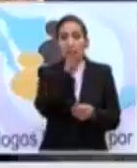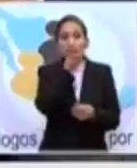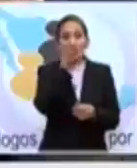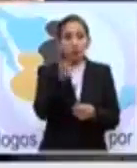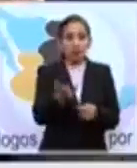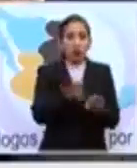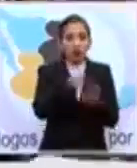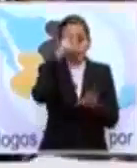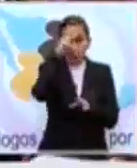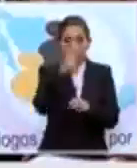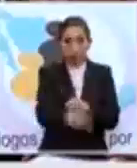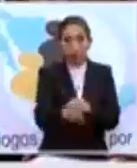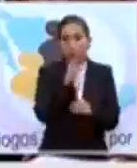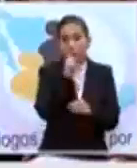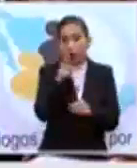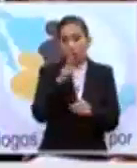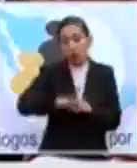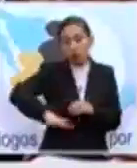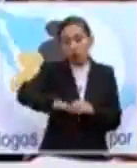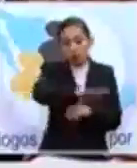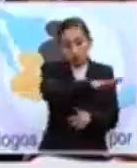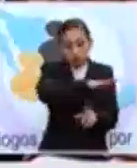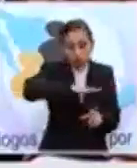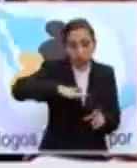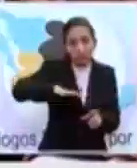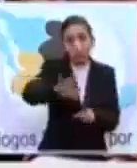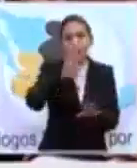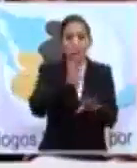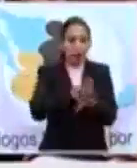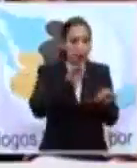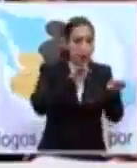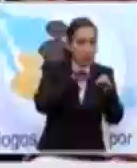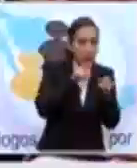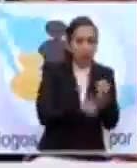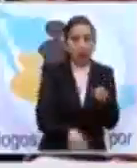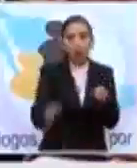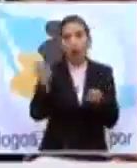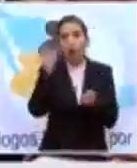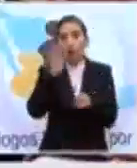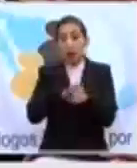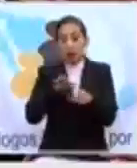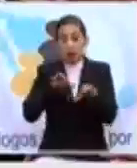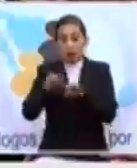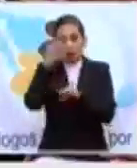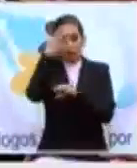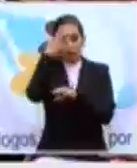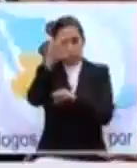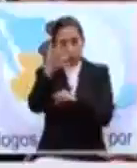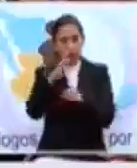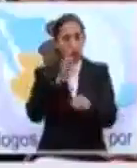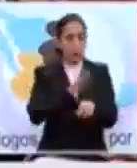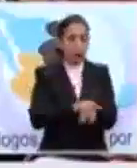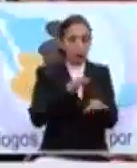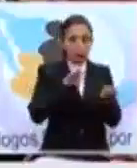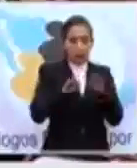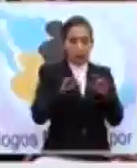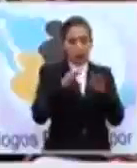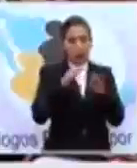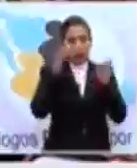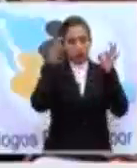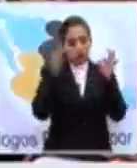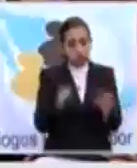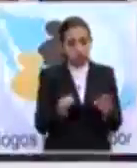resultados como país mejores condiciones, mayor trabajo formal, mayor trabajo